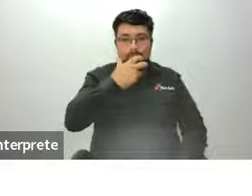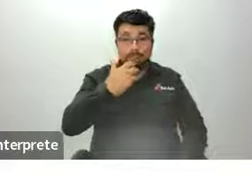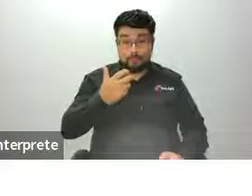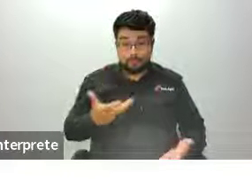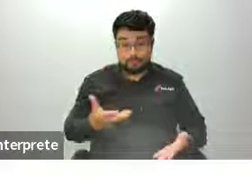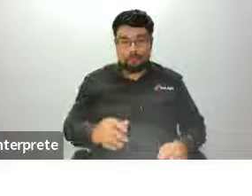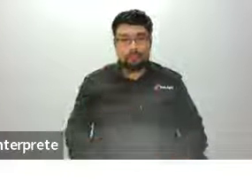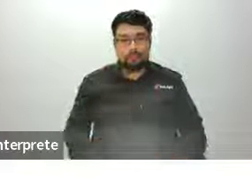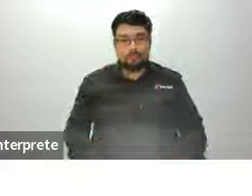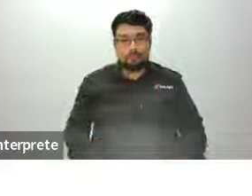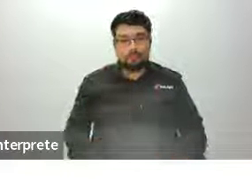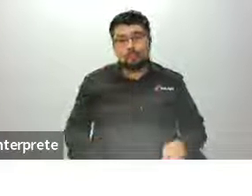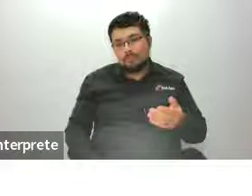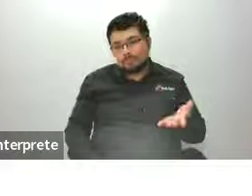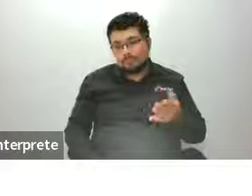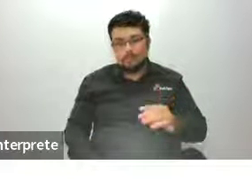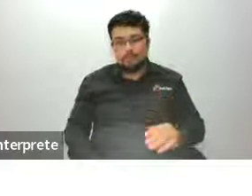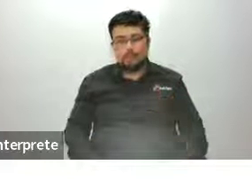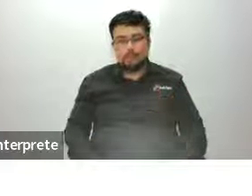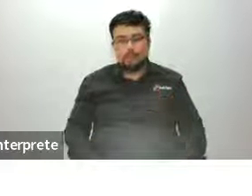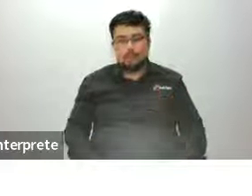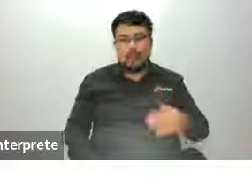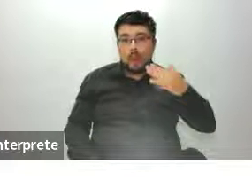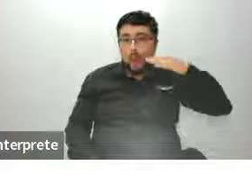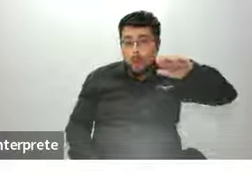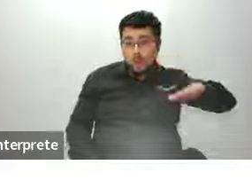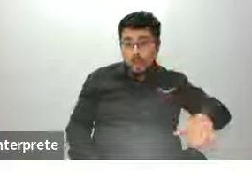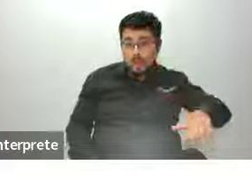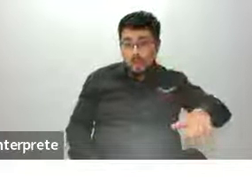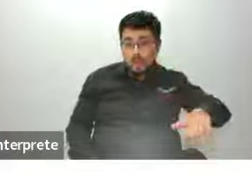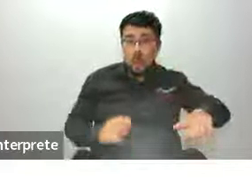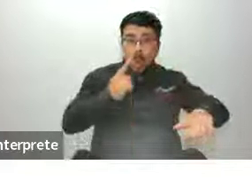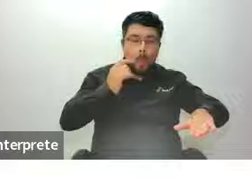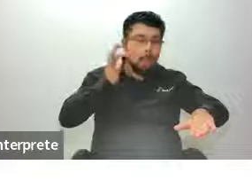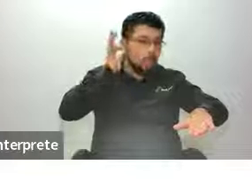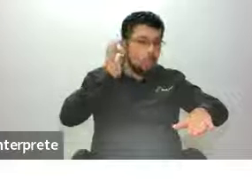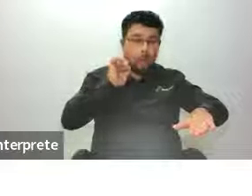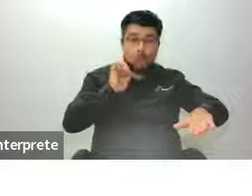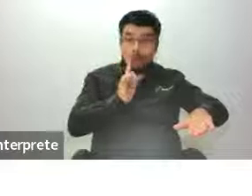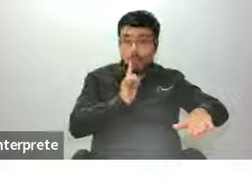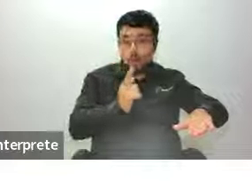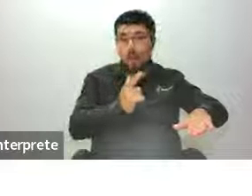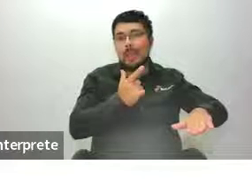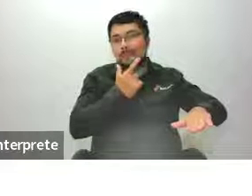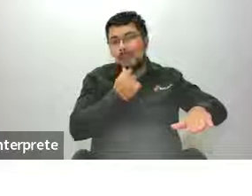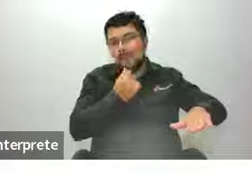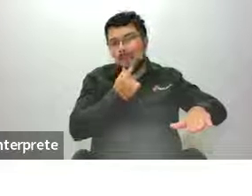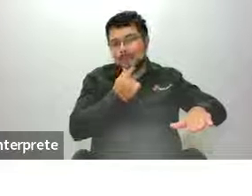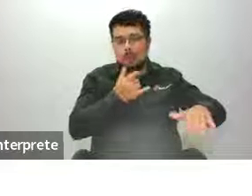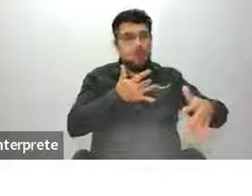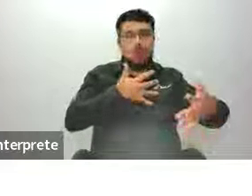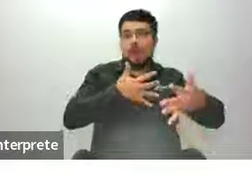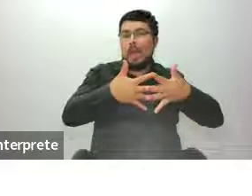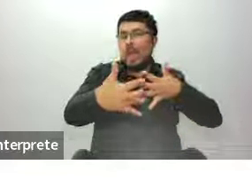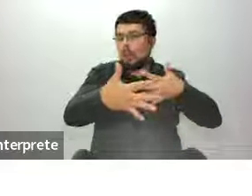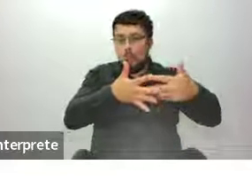Le es más natural a un niño o una niña sorda, ¿cierto? Realizar algunos elementos